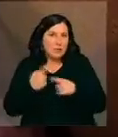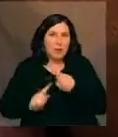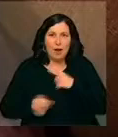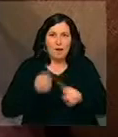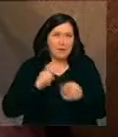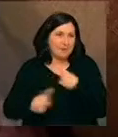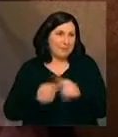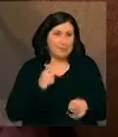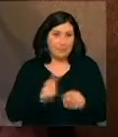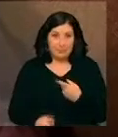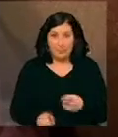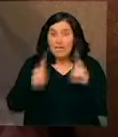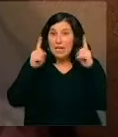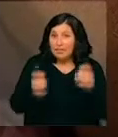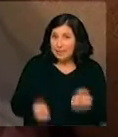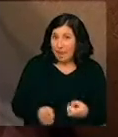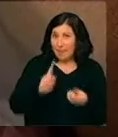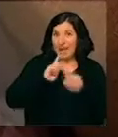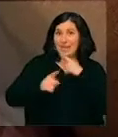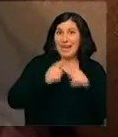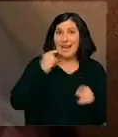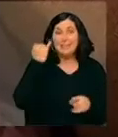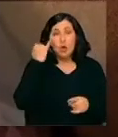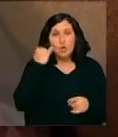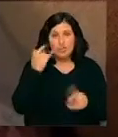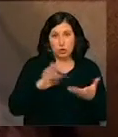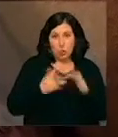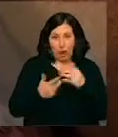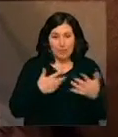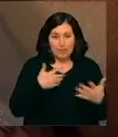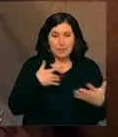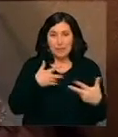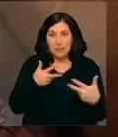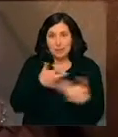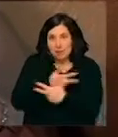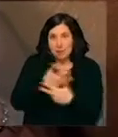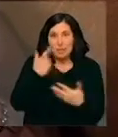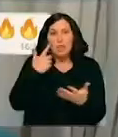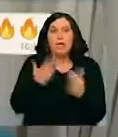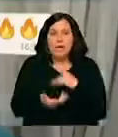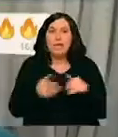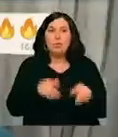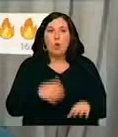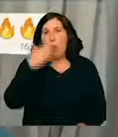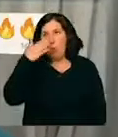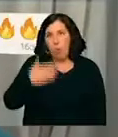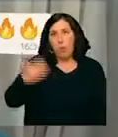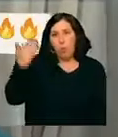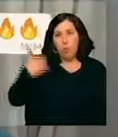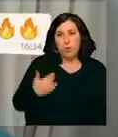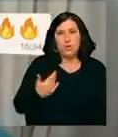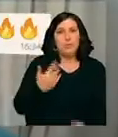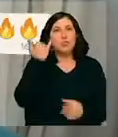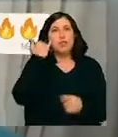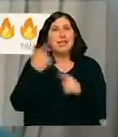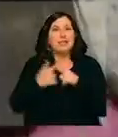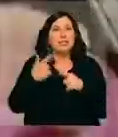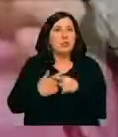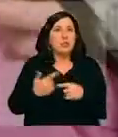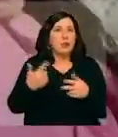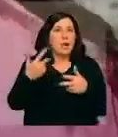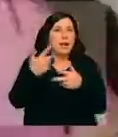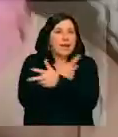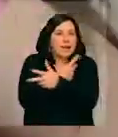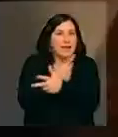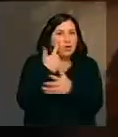sociales de por medio también protagonizaron el estudio. Bueno, eso es una de las prácticas que hemos visto en los últimos años, las relaciones sexuales por redes, que están muy discutibles.